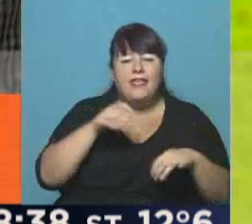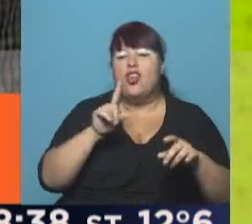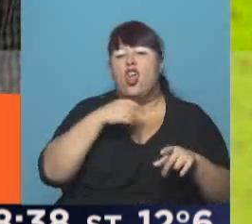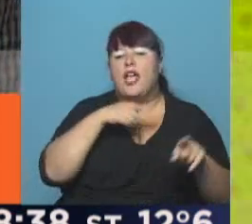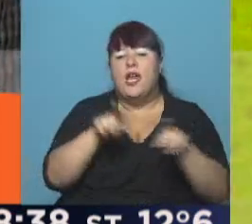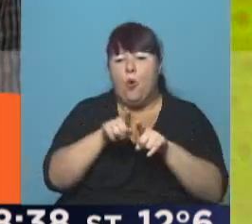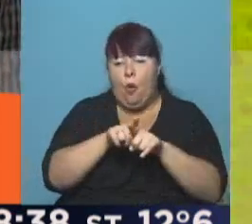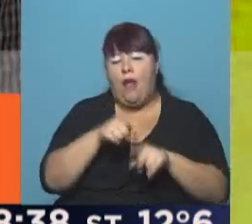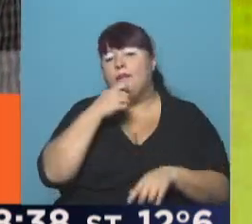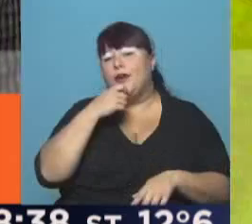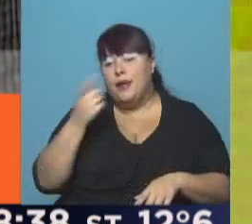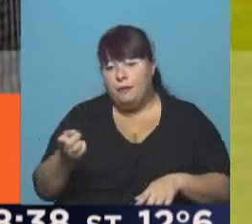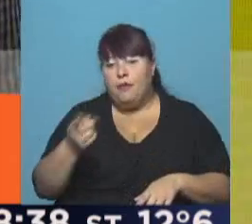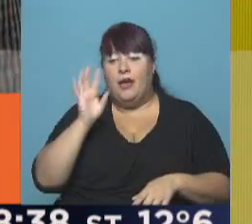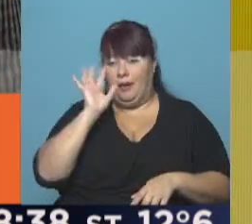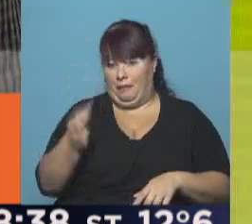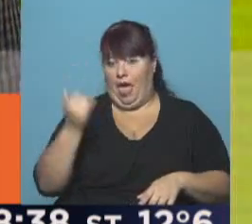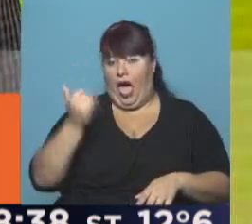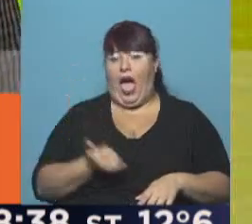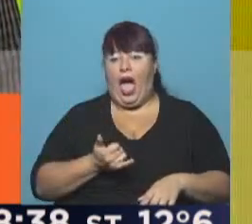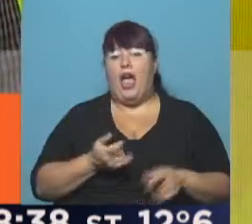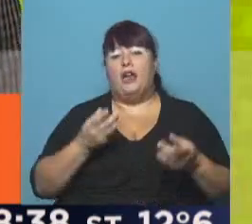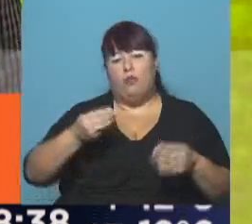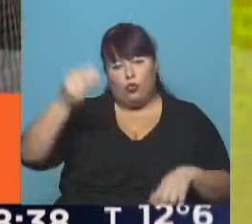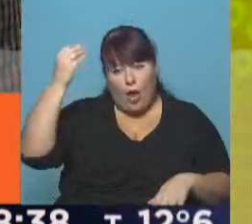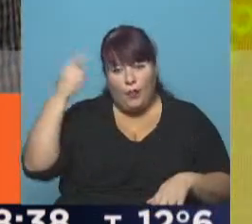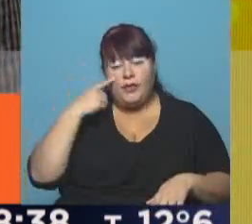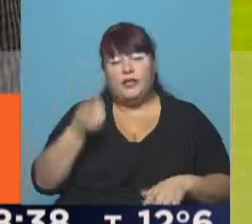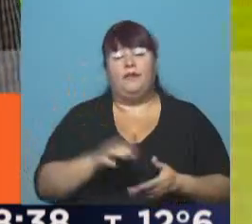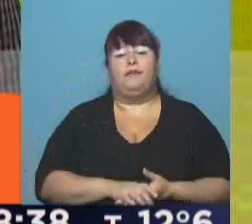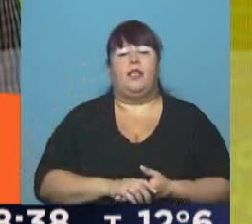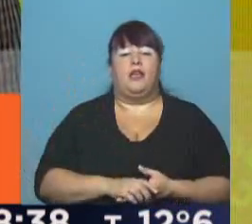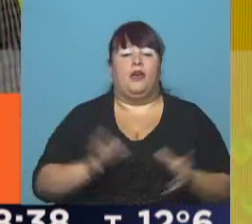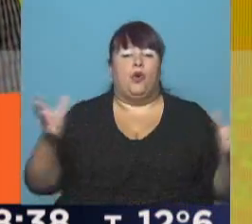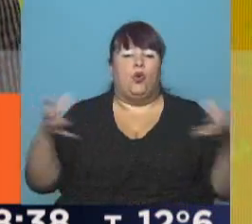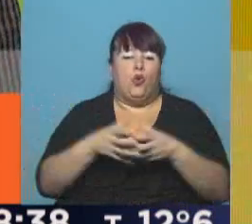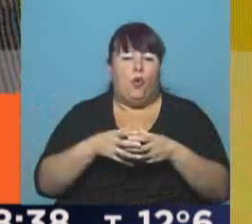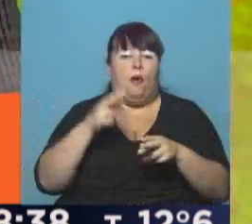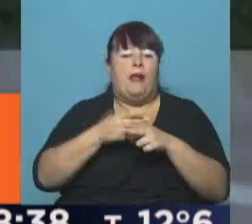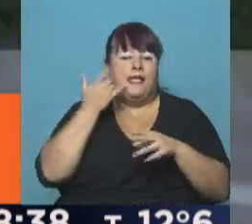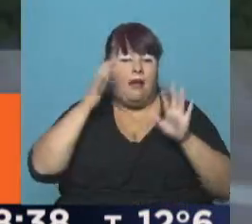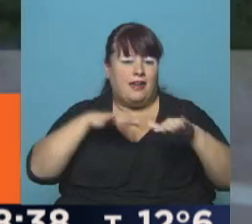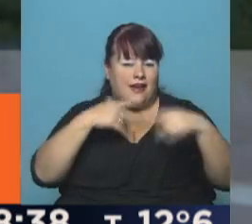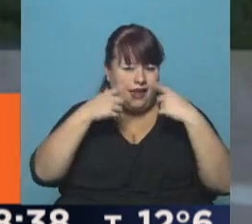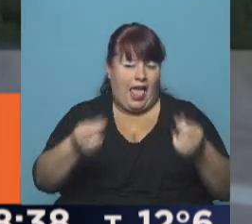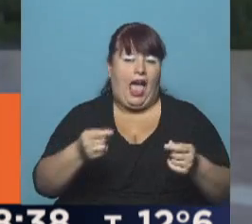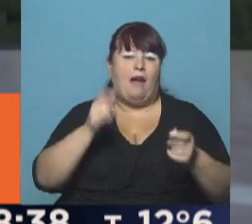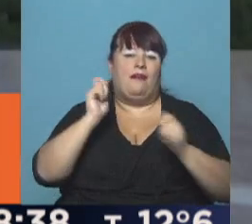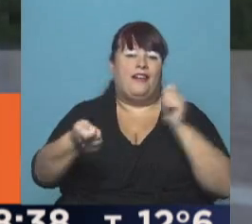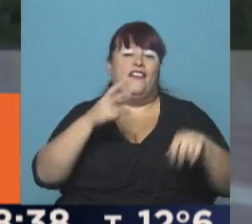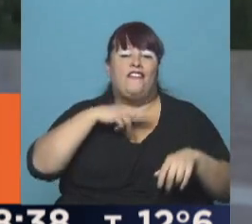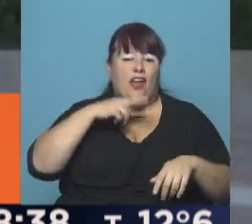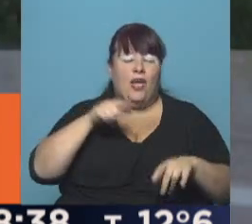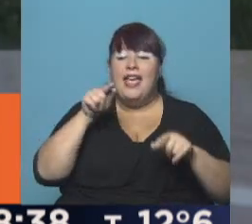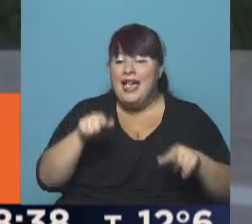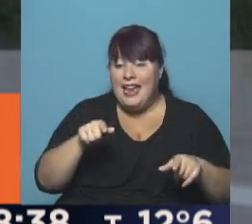no ocurra lo que está ocurriendo que se ve ya en reiteradas oportunidades concentraciones en plaza de mayo por ejemplo que los avala verduras